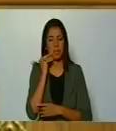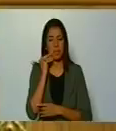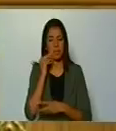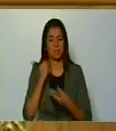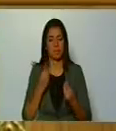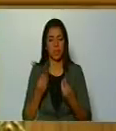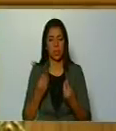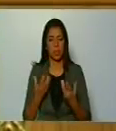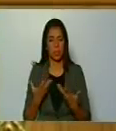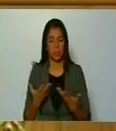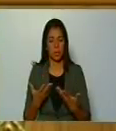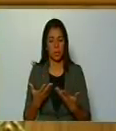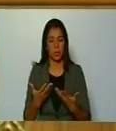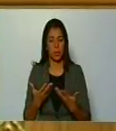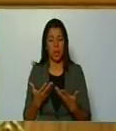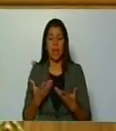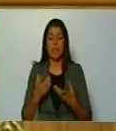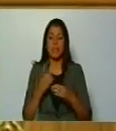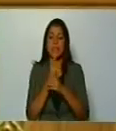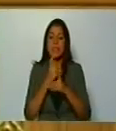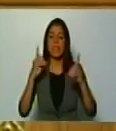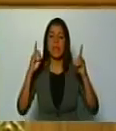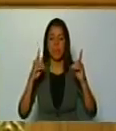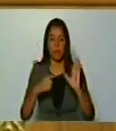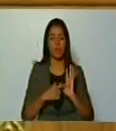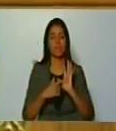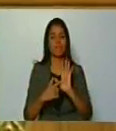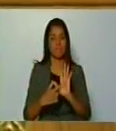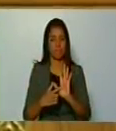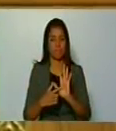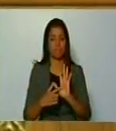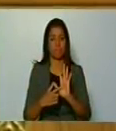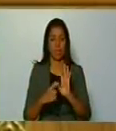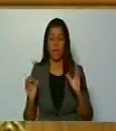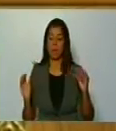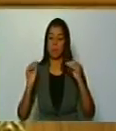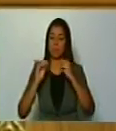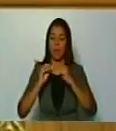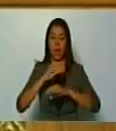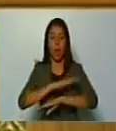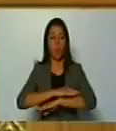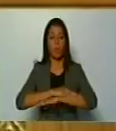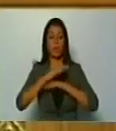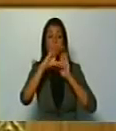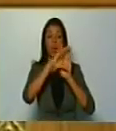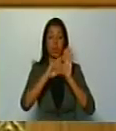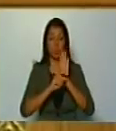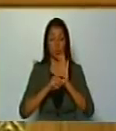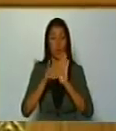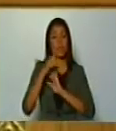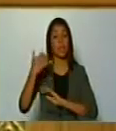cómo debe en democracia, apegados a la Constitución y los derechos humanos,